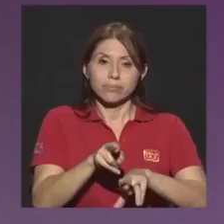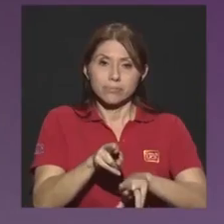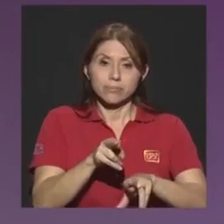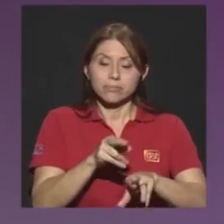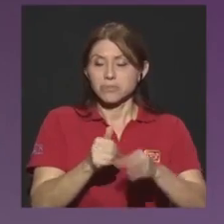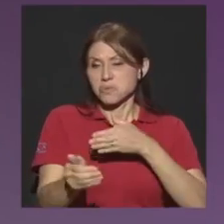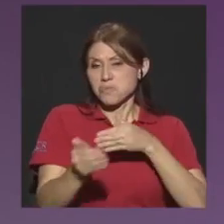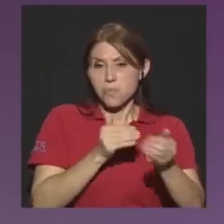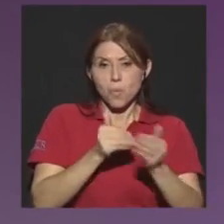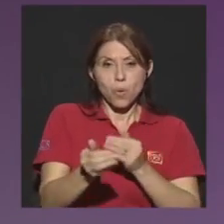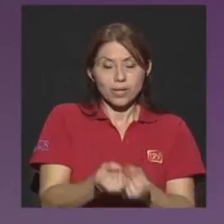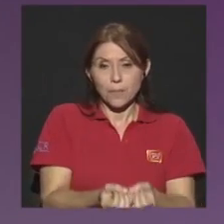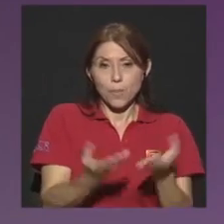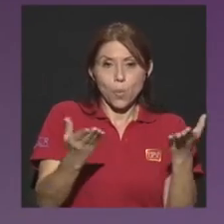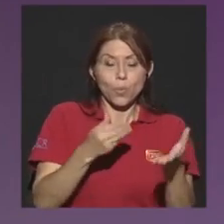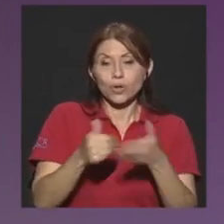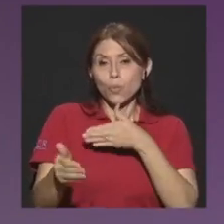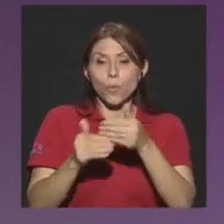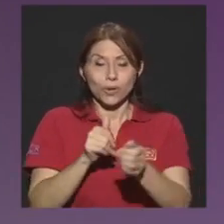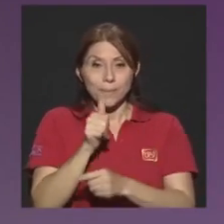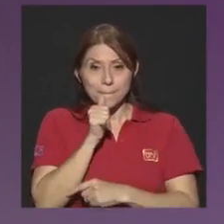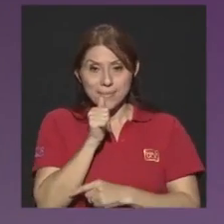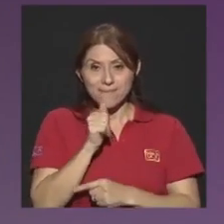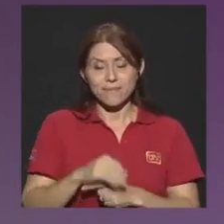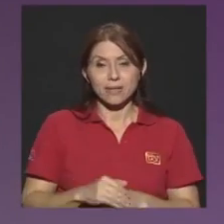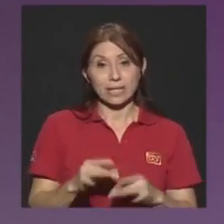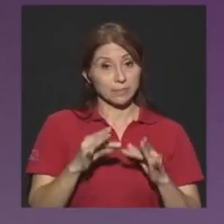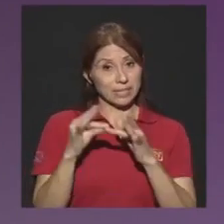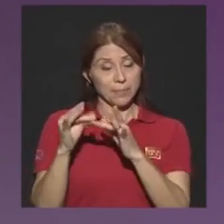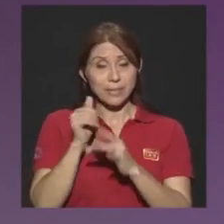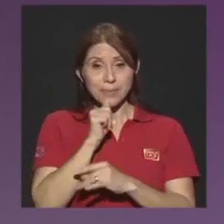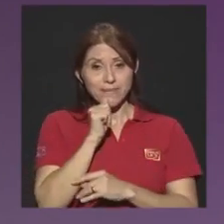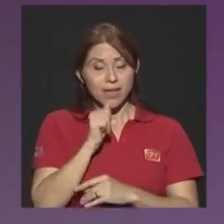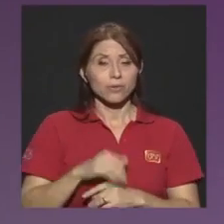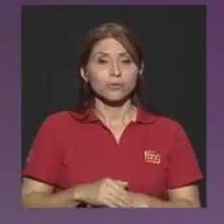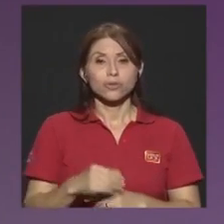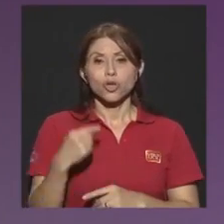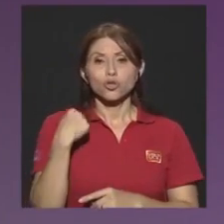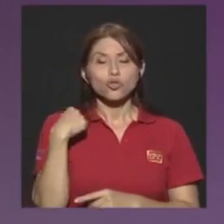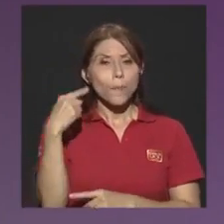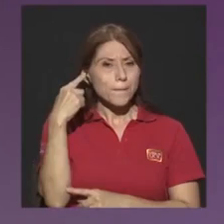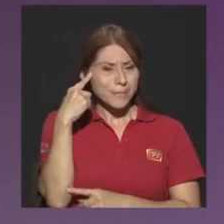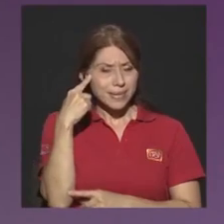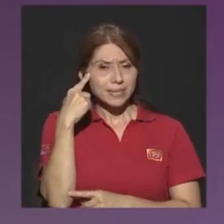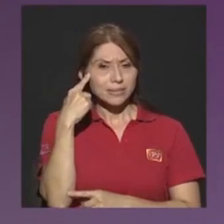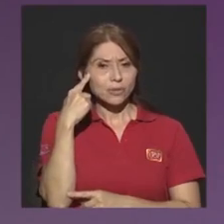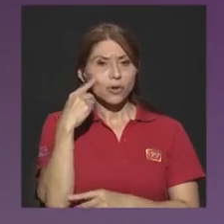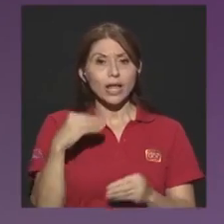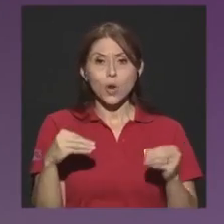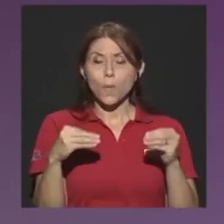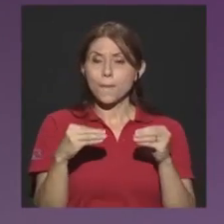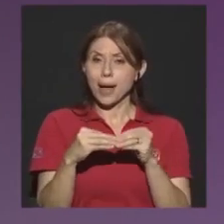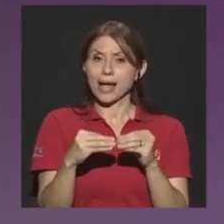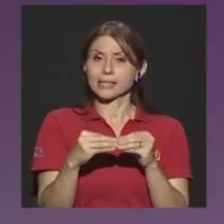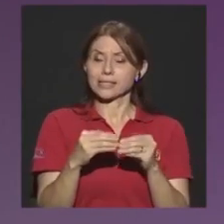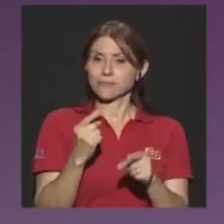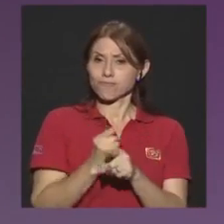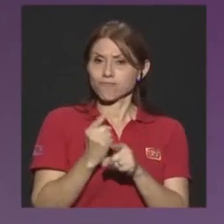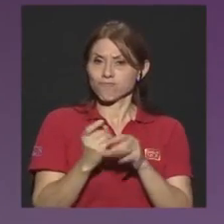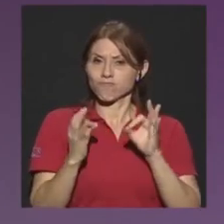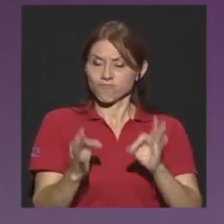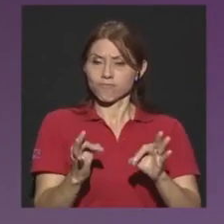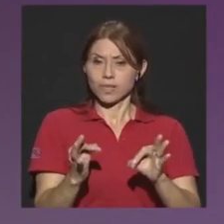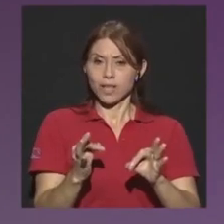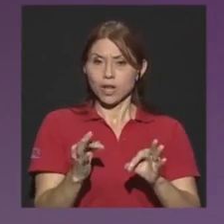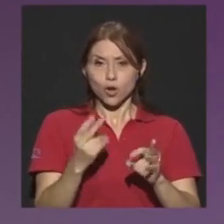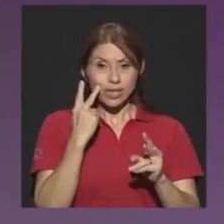privados. Y pienso, y me parece, y lo que es más efectivo y se ha visto, es la negociación con